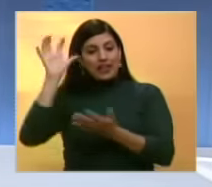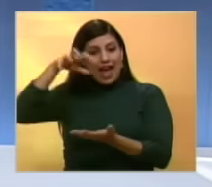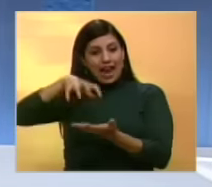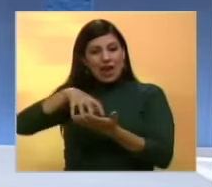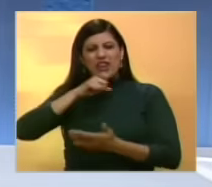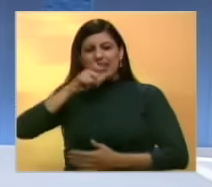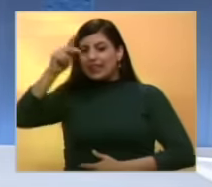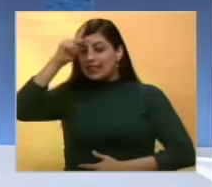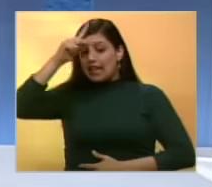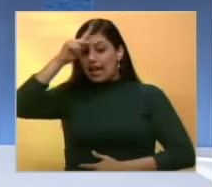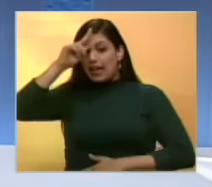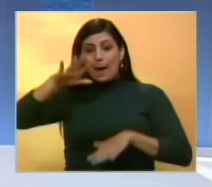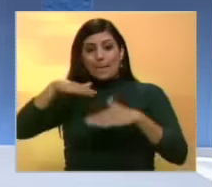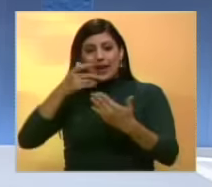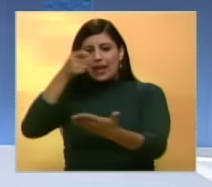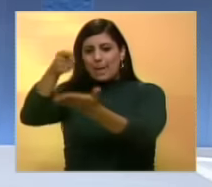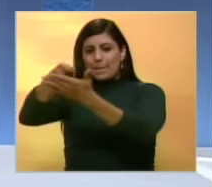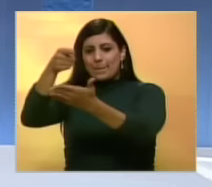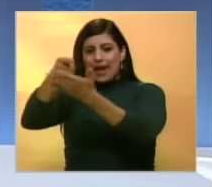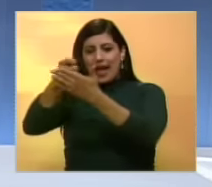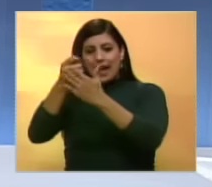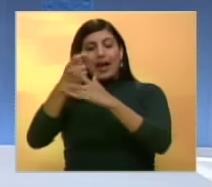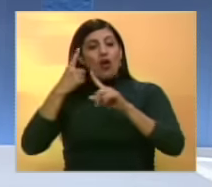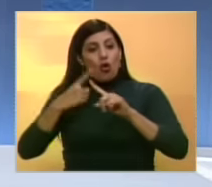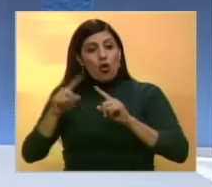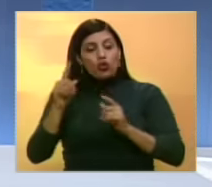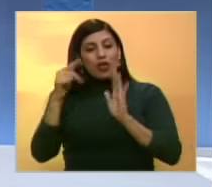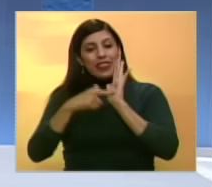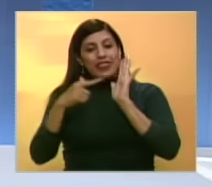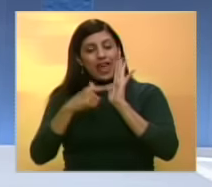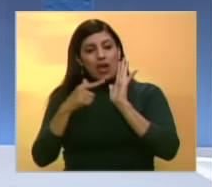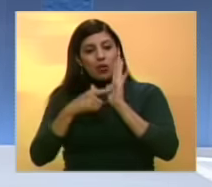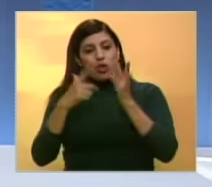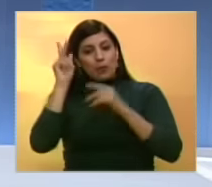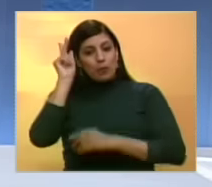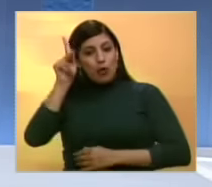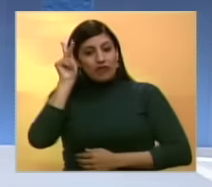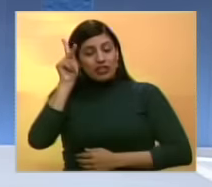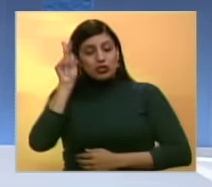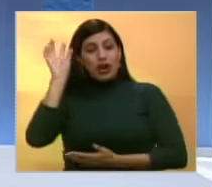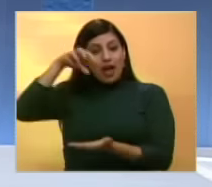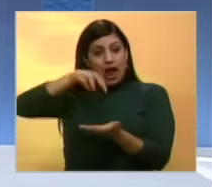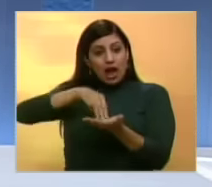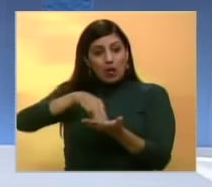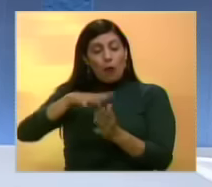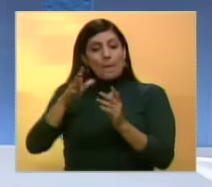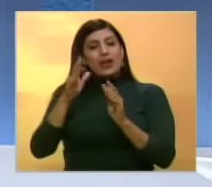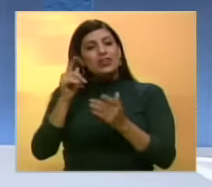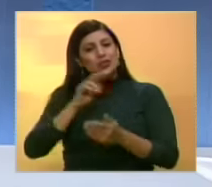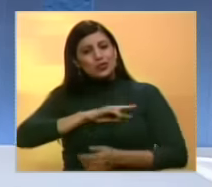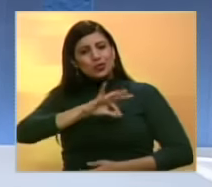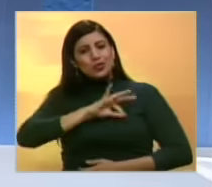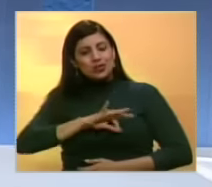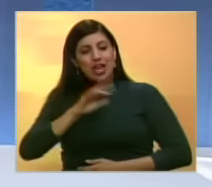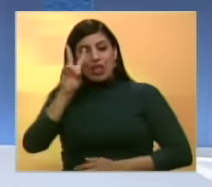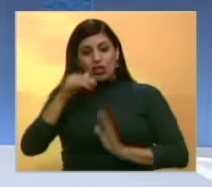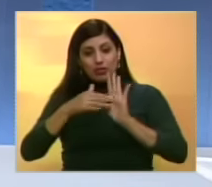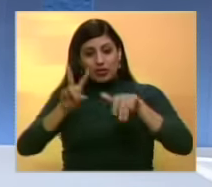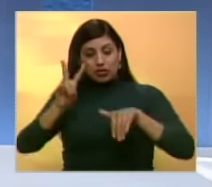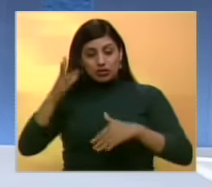tarek la isami para la cancelación de intereses adeudados al gremio de profesores aragüeño por las prestaciones soci